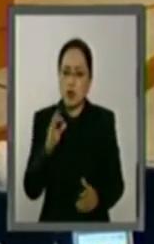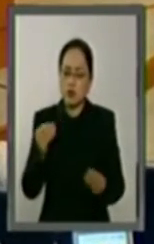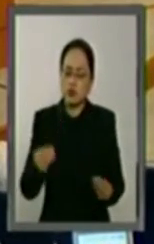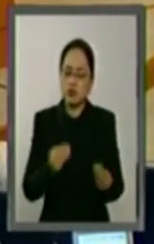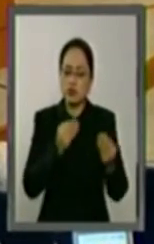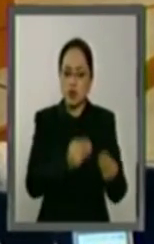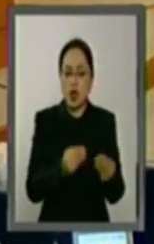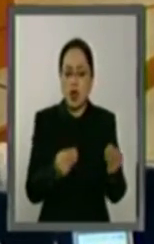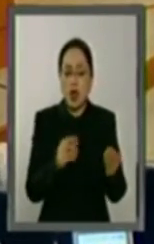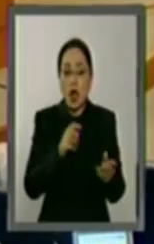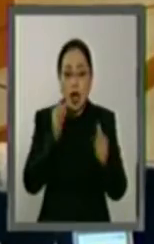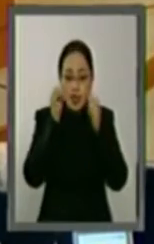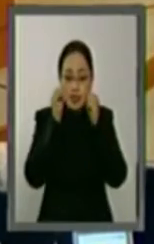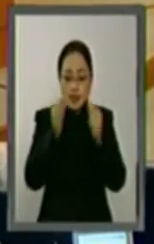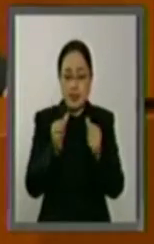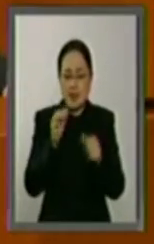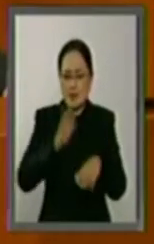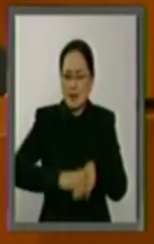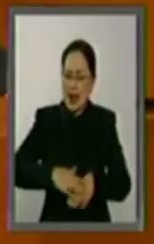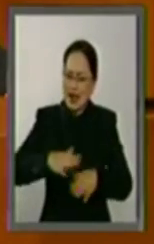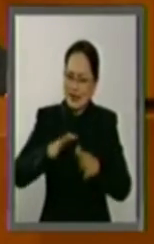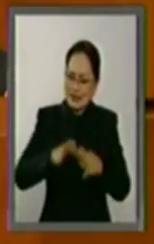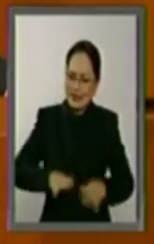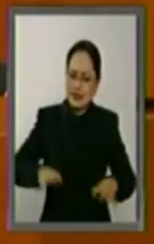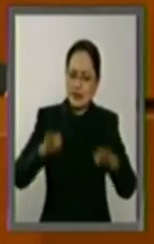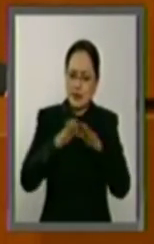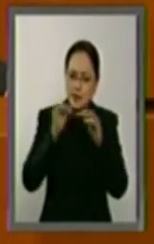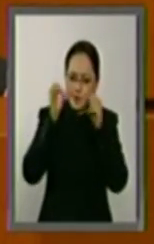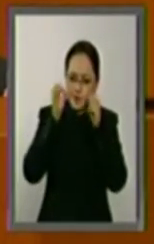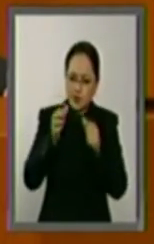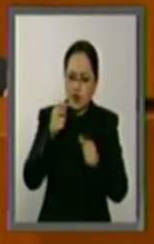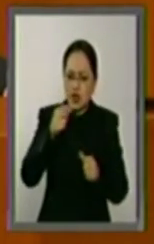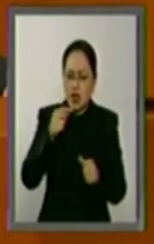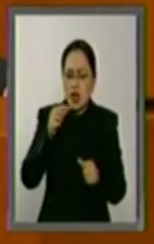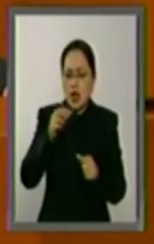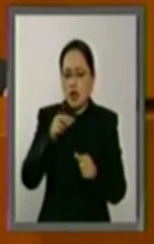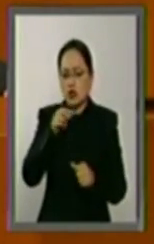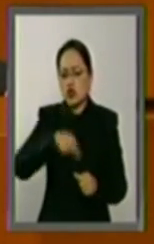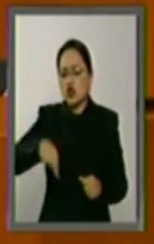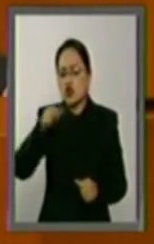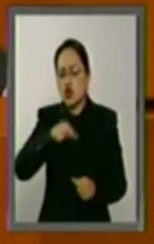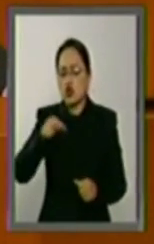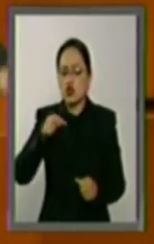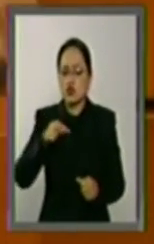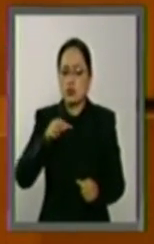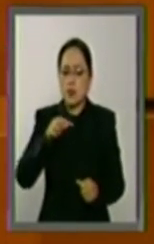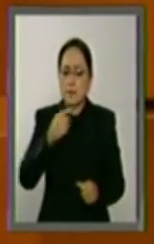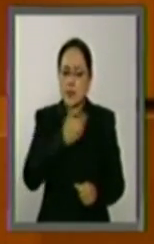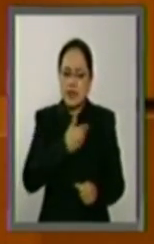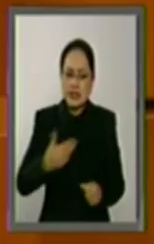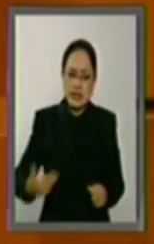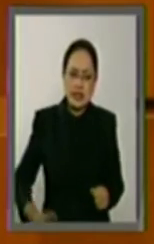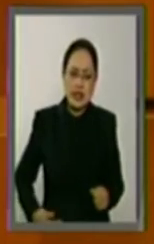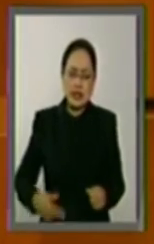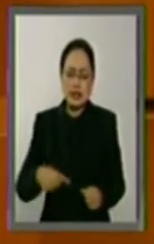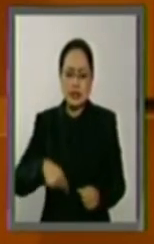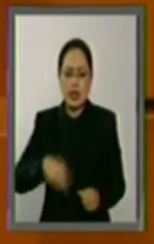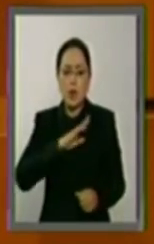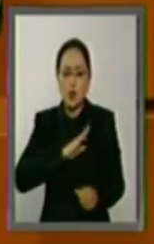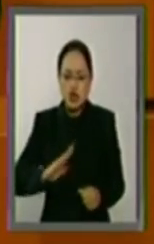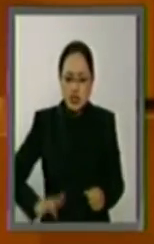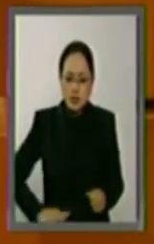pueda ya darle atención esmerada, que la requieren todos aquellos presidentes municipales que han